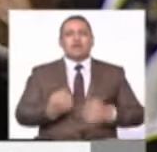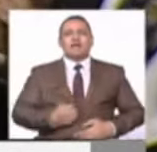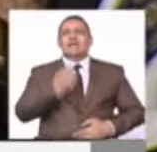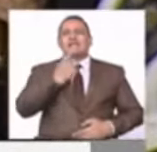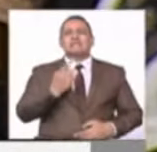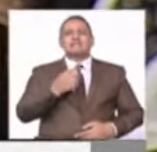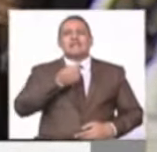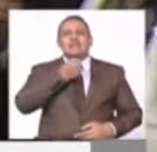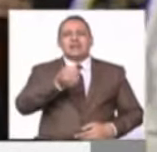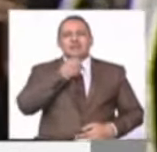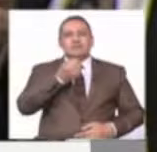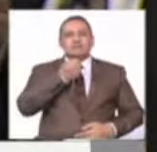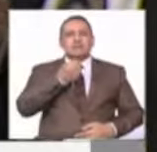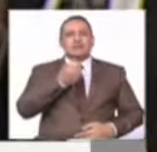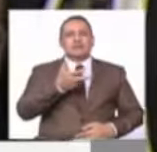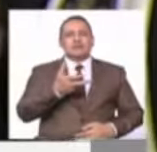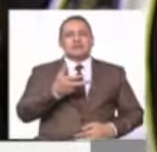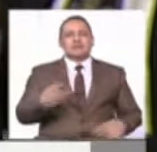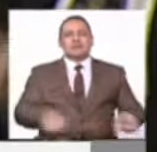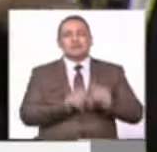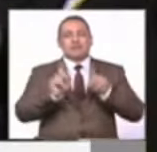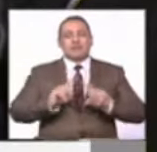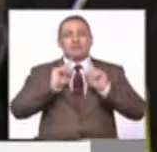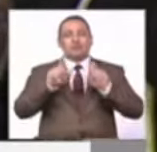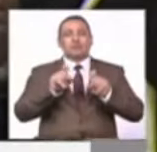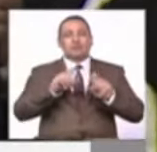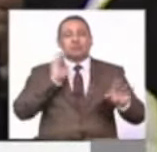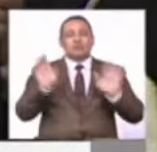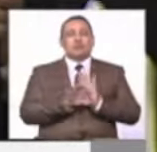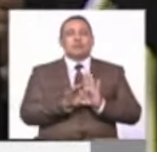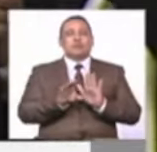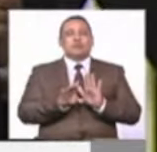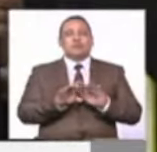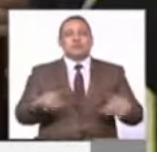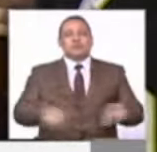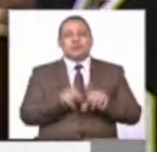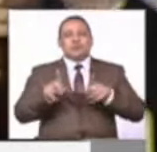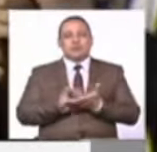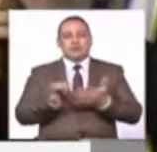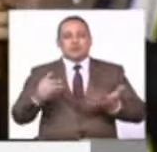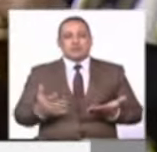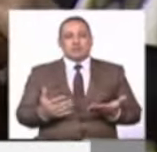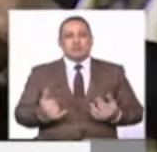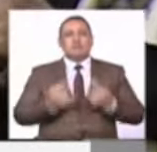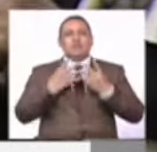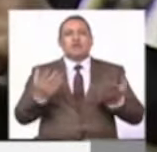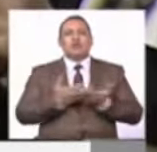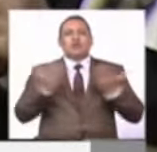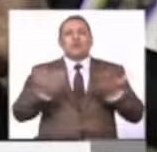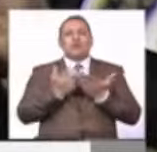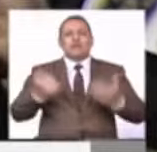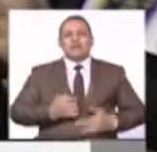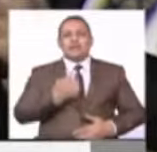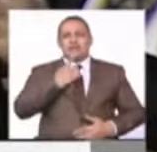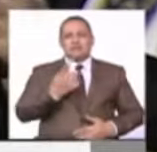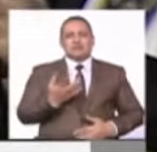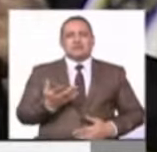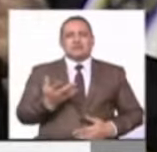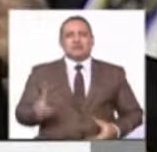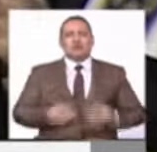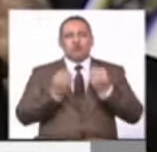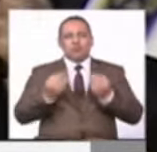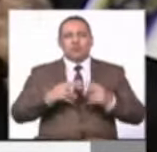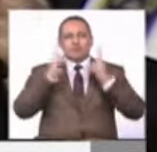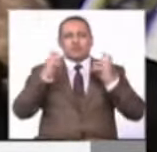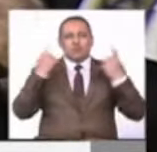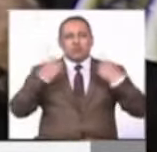en la entrevista Le pregunto eh Cuáles son las medidas en caso de